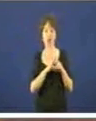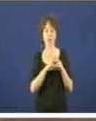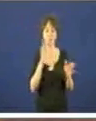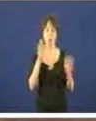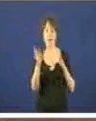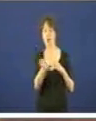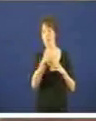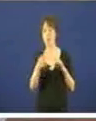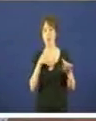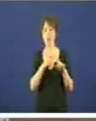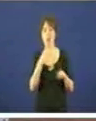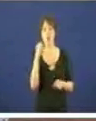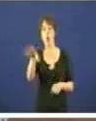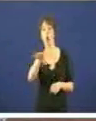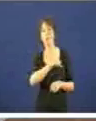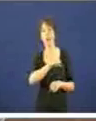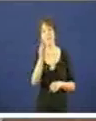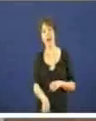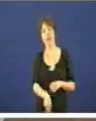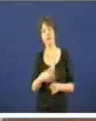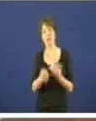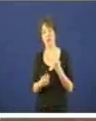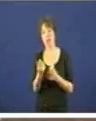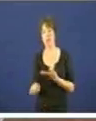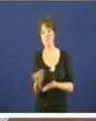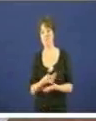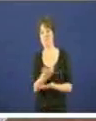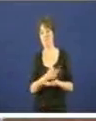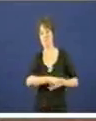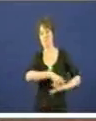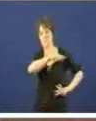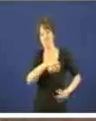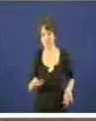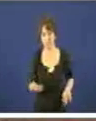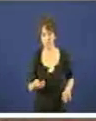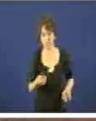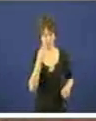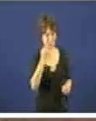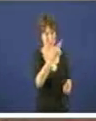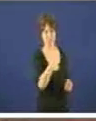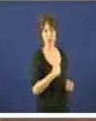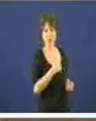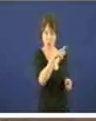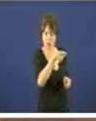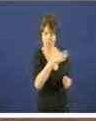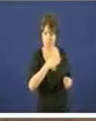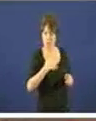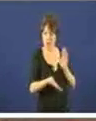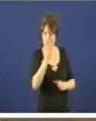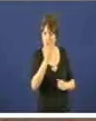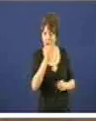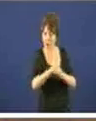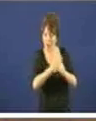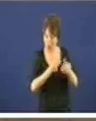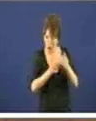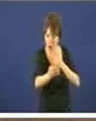diñeiro. Vostede calou. Vostede calou. Dígame, señor Feijóo, está disposto a actuar? E a Xunta de Galicia pode actuar.